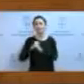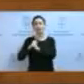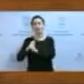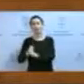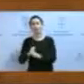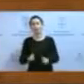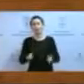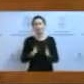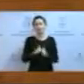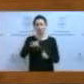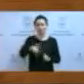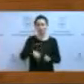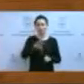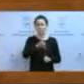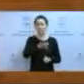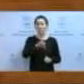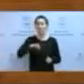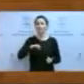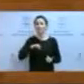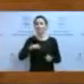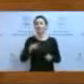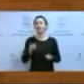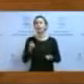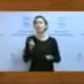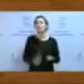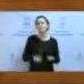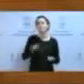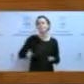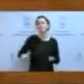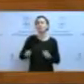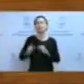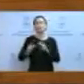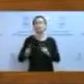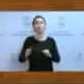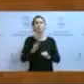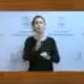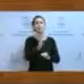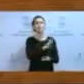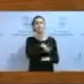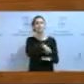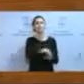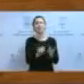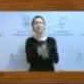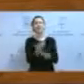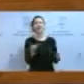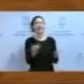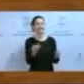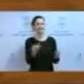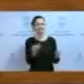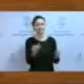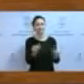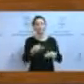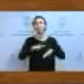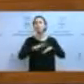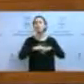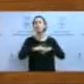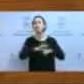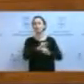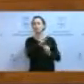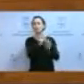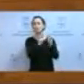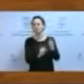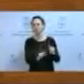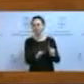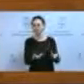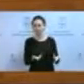y, más en concreto, sobre los recursos humanos, sobre el personal de estos centros. ¿Y por qué le planteamos esta interpelación?